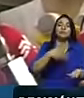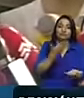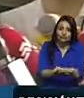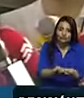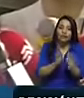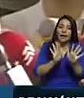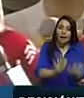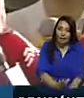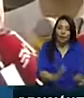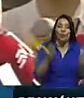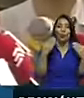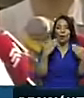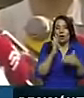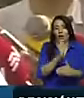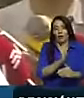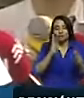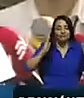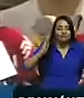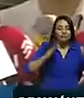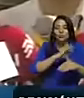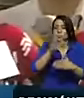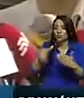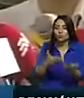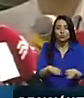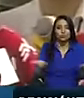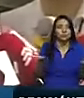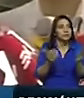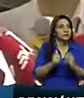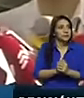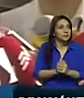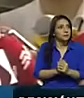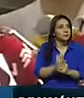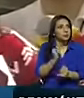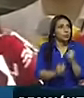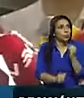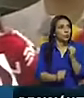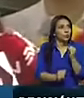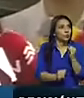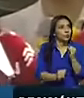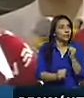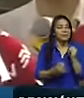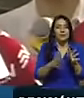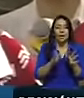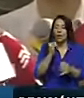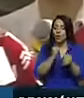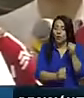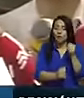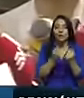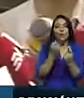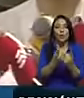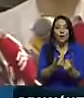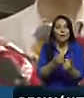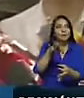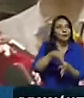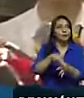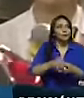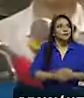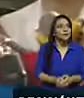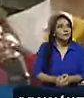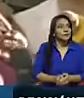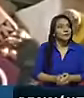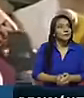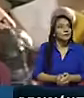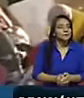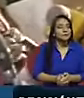ahí para poder atenderlos a todos ustedes en la finalizar el escrutinio Así es que ya saben candidata la sugerencia del